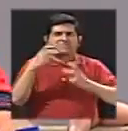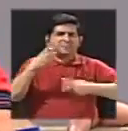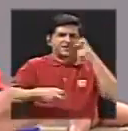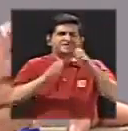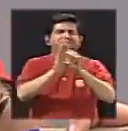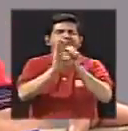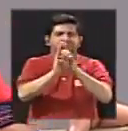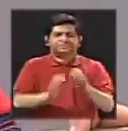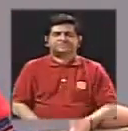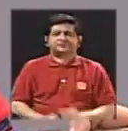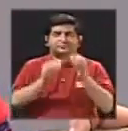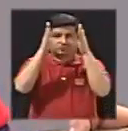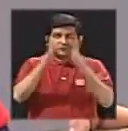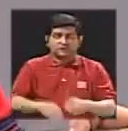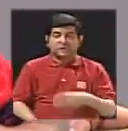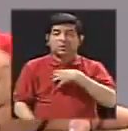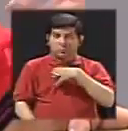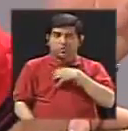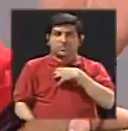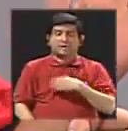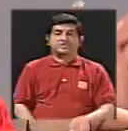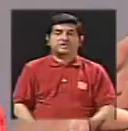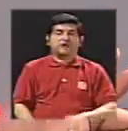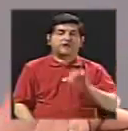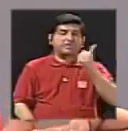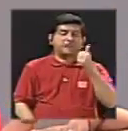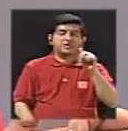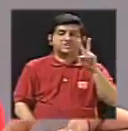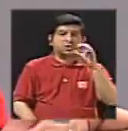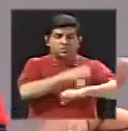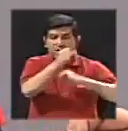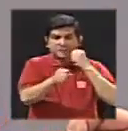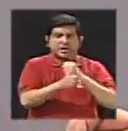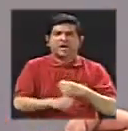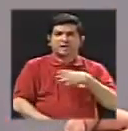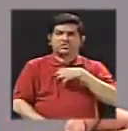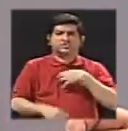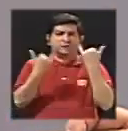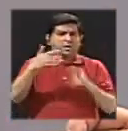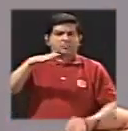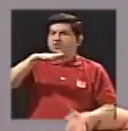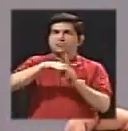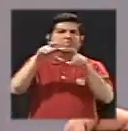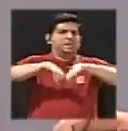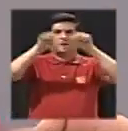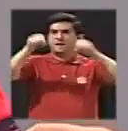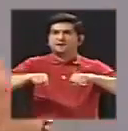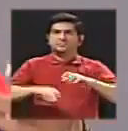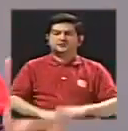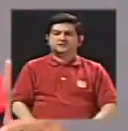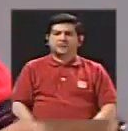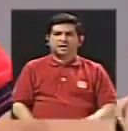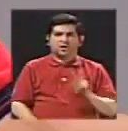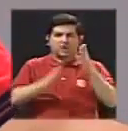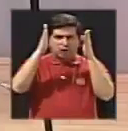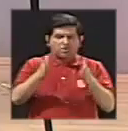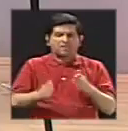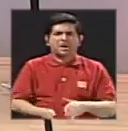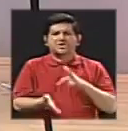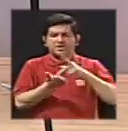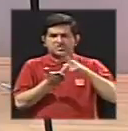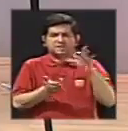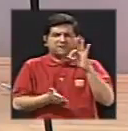por ejemplo, que habían profesores en propiedad con 10 o 20 años de estar en propiedad y ahora no aparecen en el sistema. Compañeros que se les había